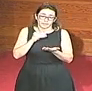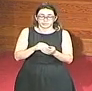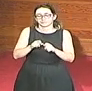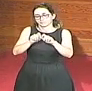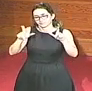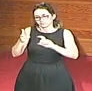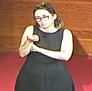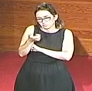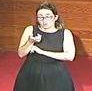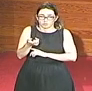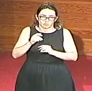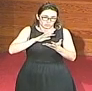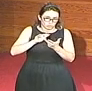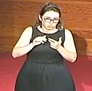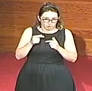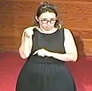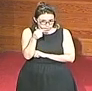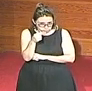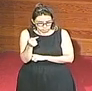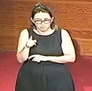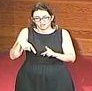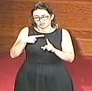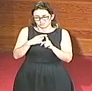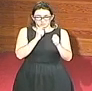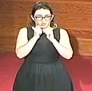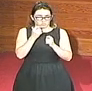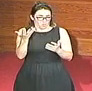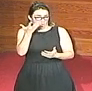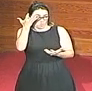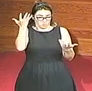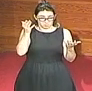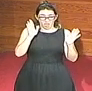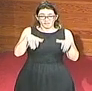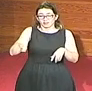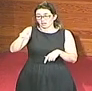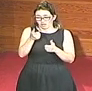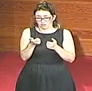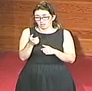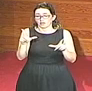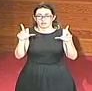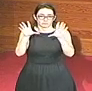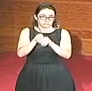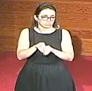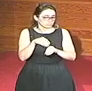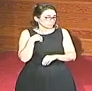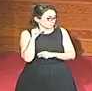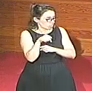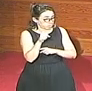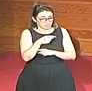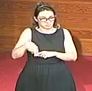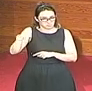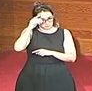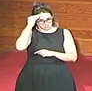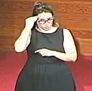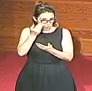si encima hay periodistas de espectáculo, pues la tendencia es apago y todos los meto en el mismo saco, ¿no? Después, si